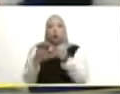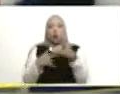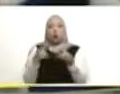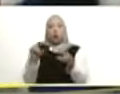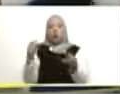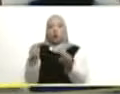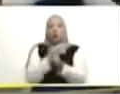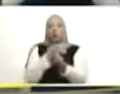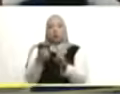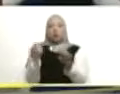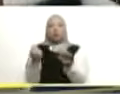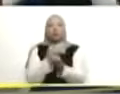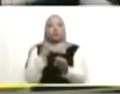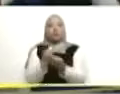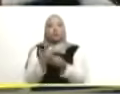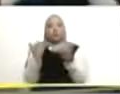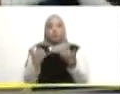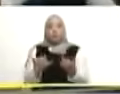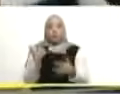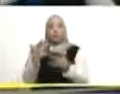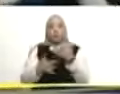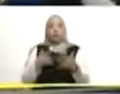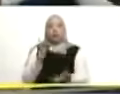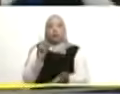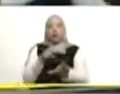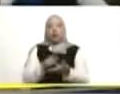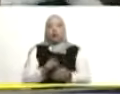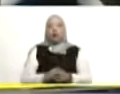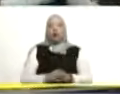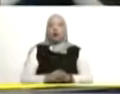campeones. Y tenemos que